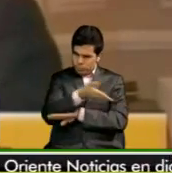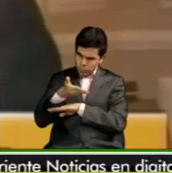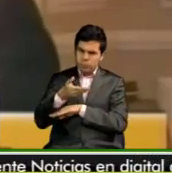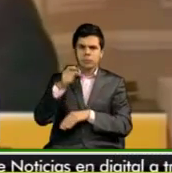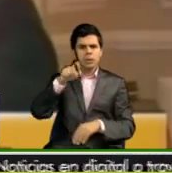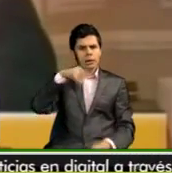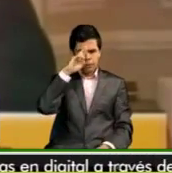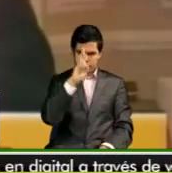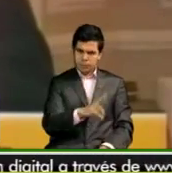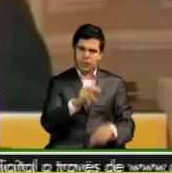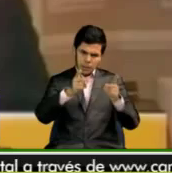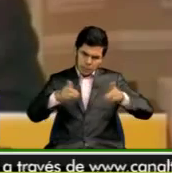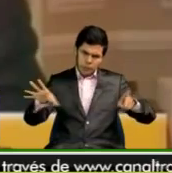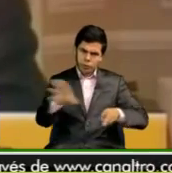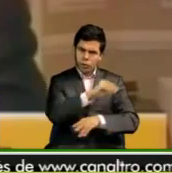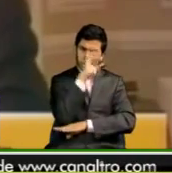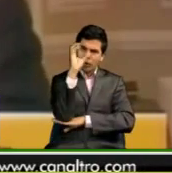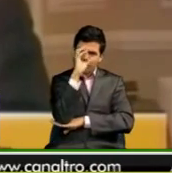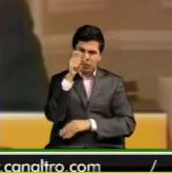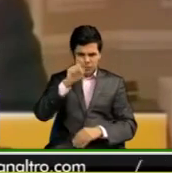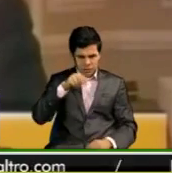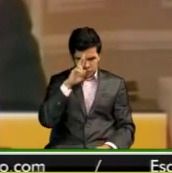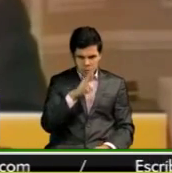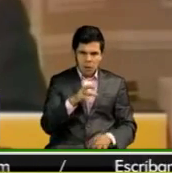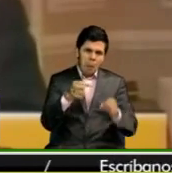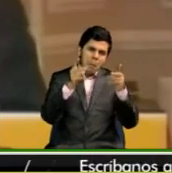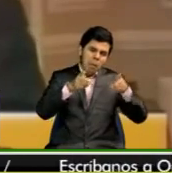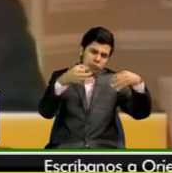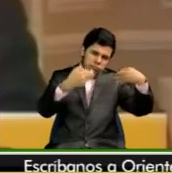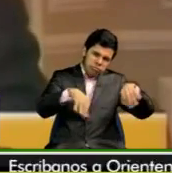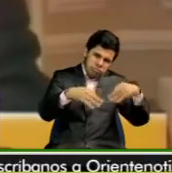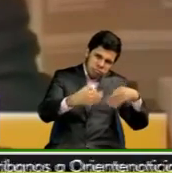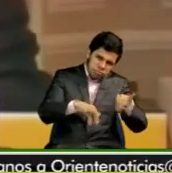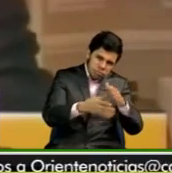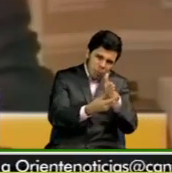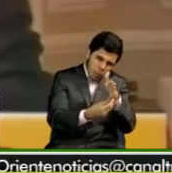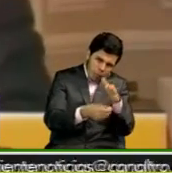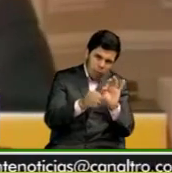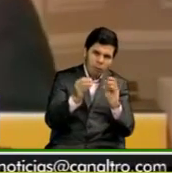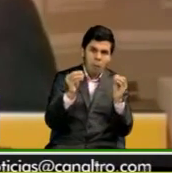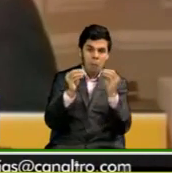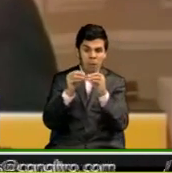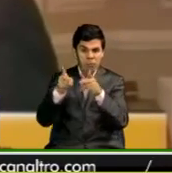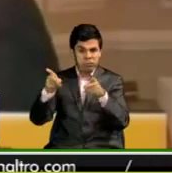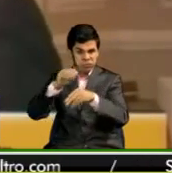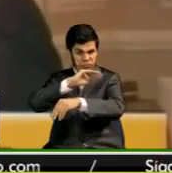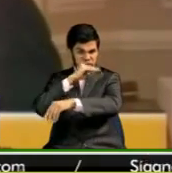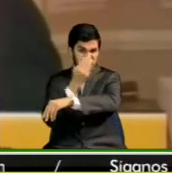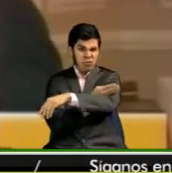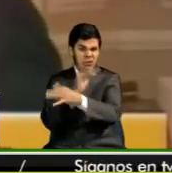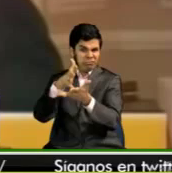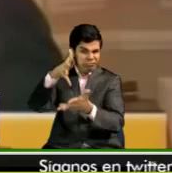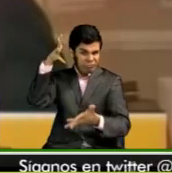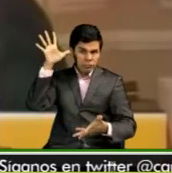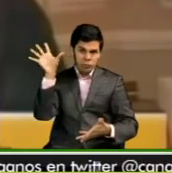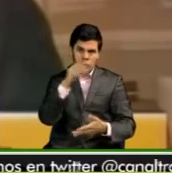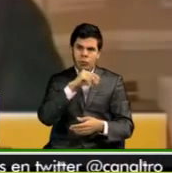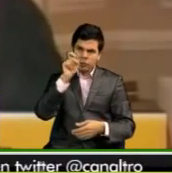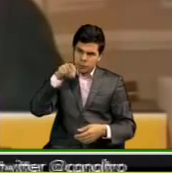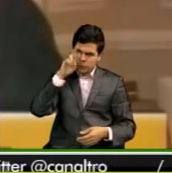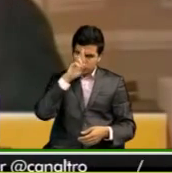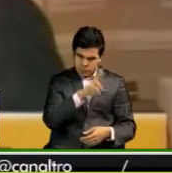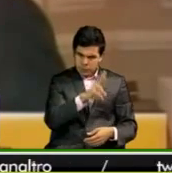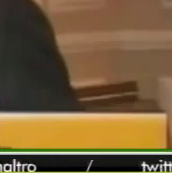los colombianos, desde los más humildes hasta los más poderosos, desde los